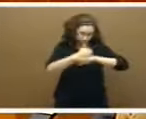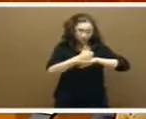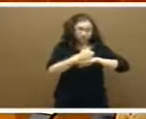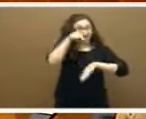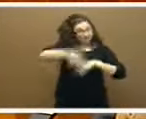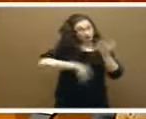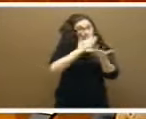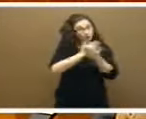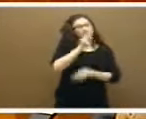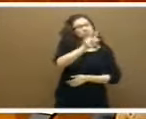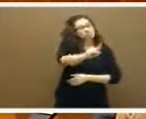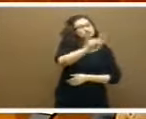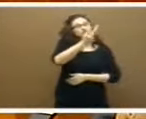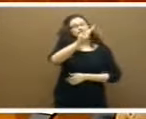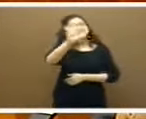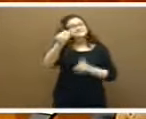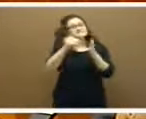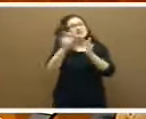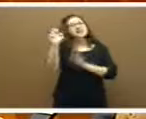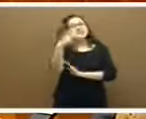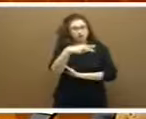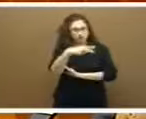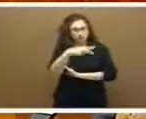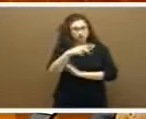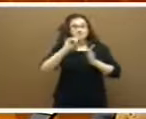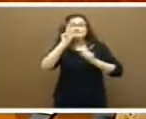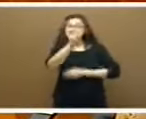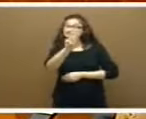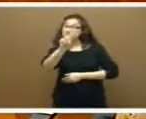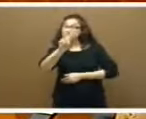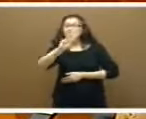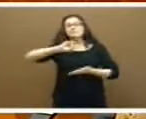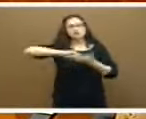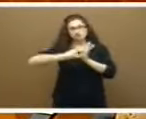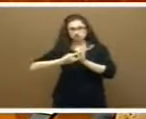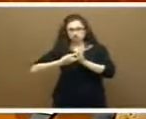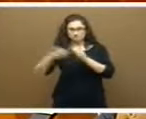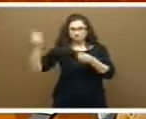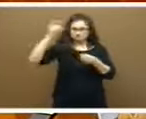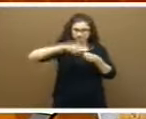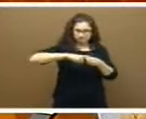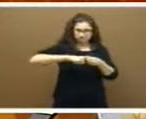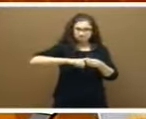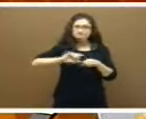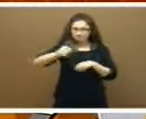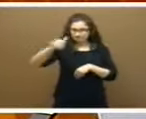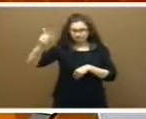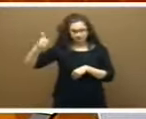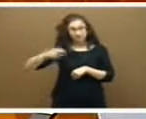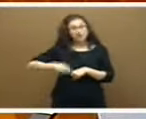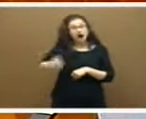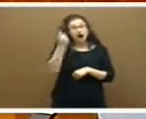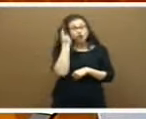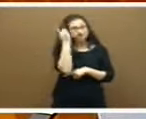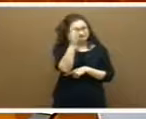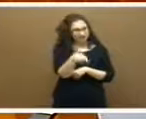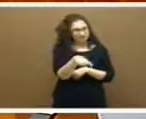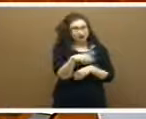concretamente, 130.000 euros y han concurrido 23 proyectos. Los alumnos, como sabe usted también, se acogen en sus